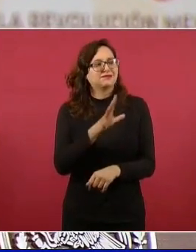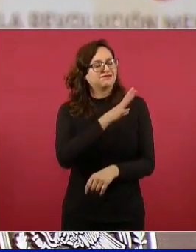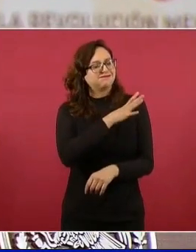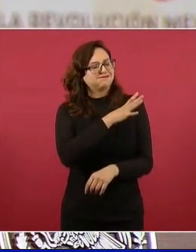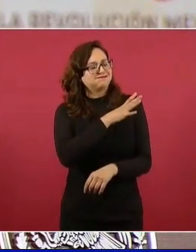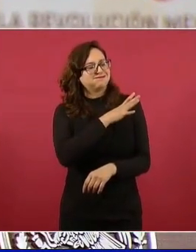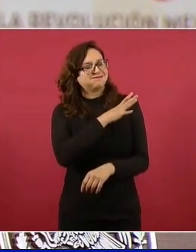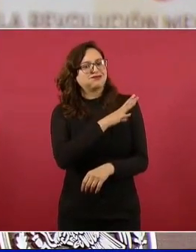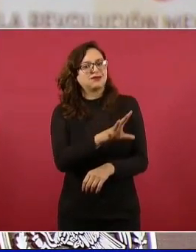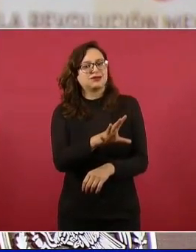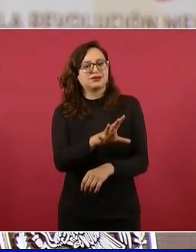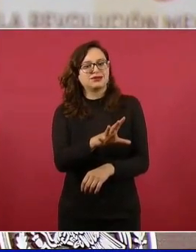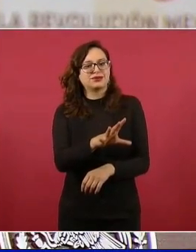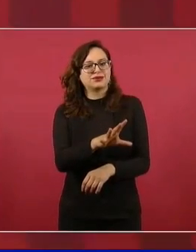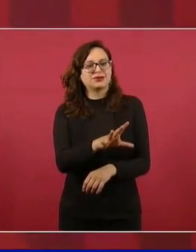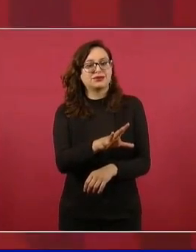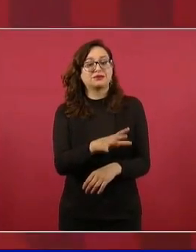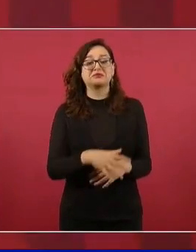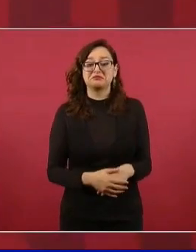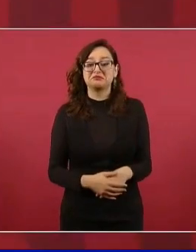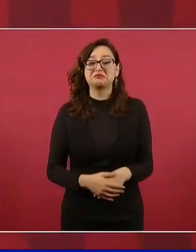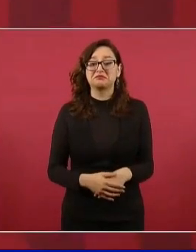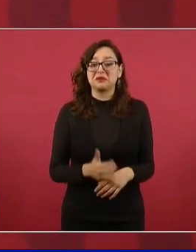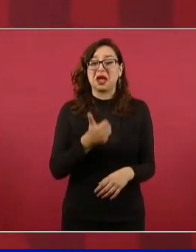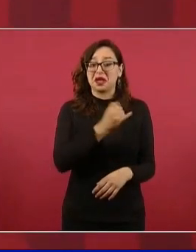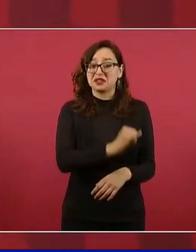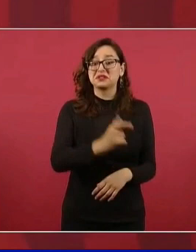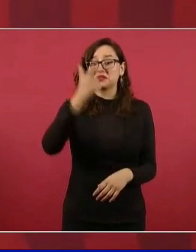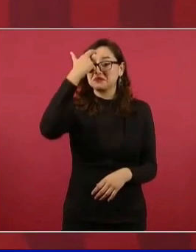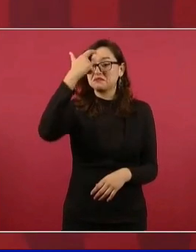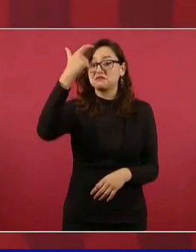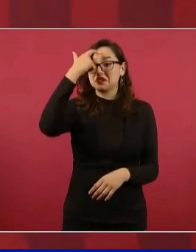increíble, se gobernaba.